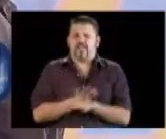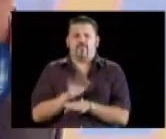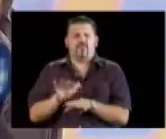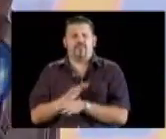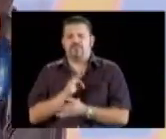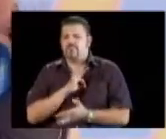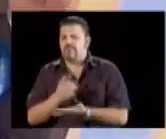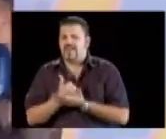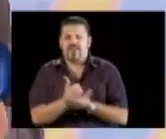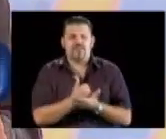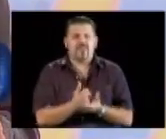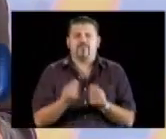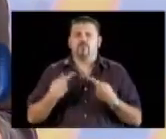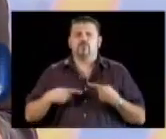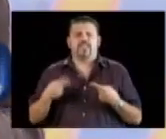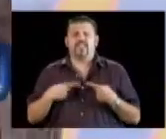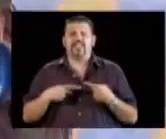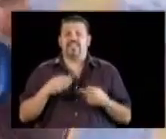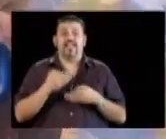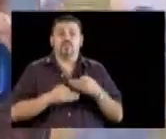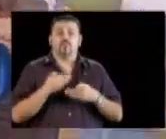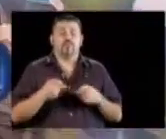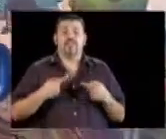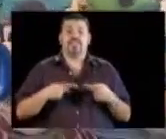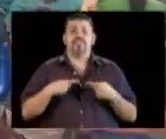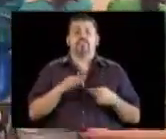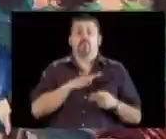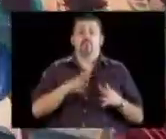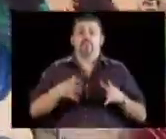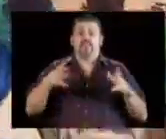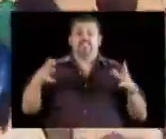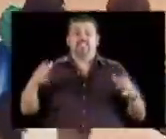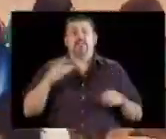van a ayudar a muchos, no solamente a quitarse el miedo, sino a crecer mucho más en